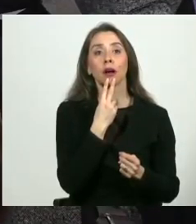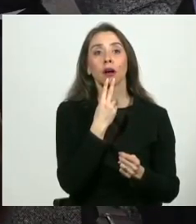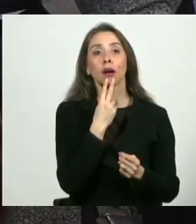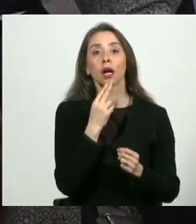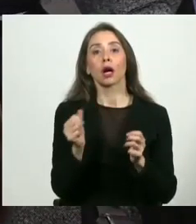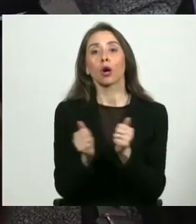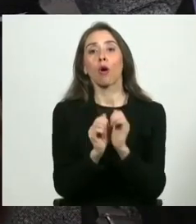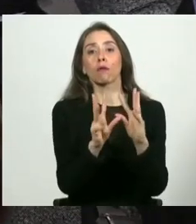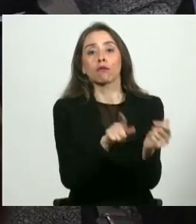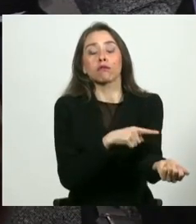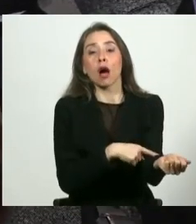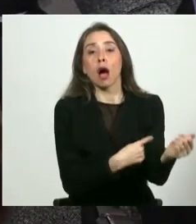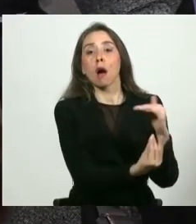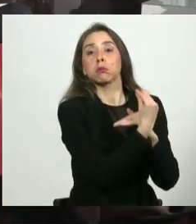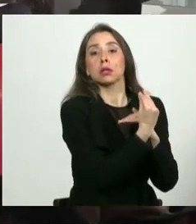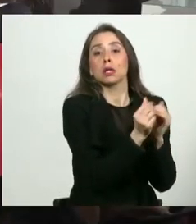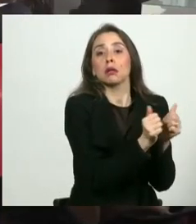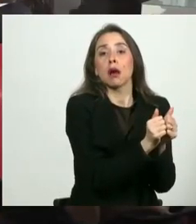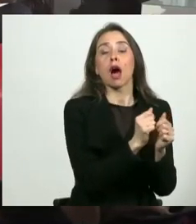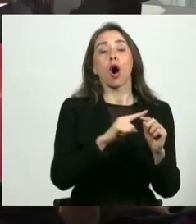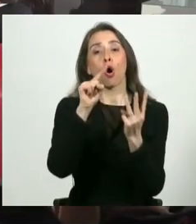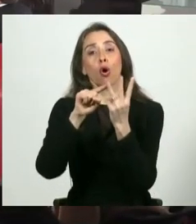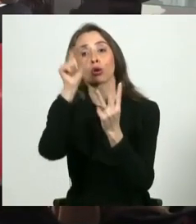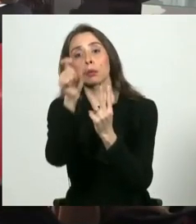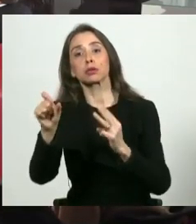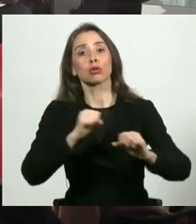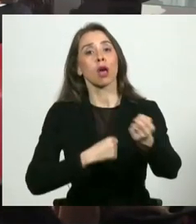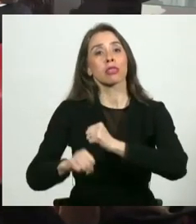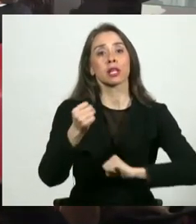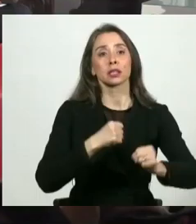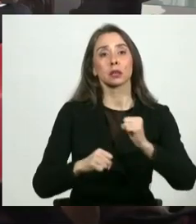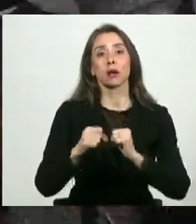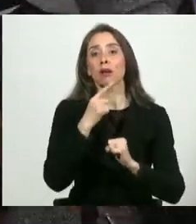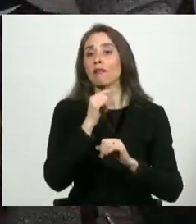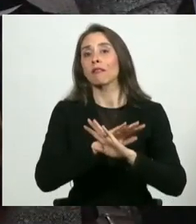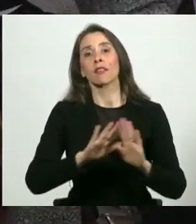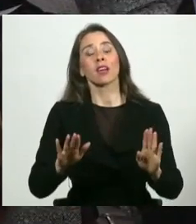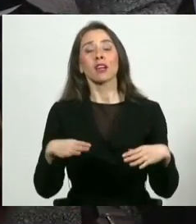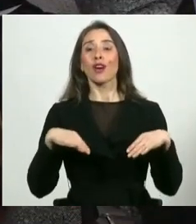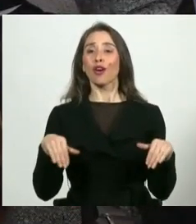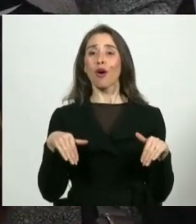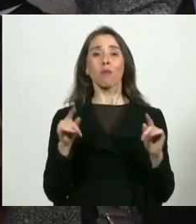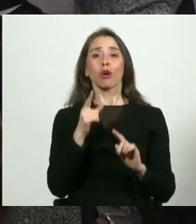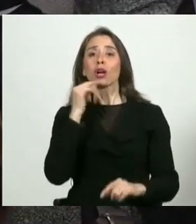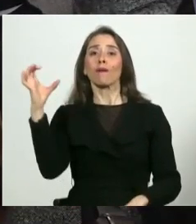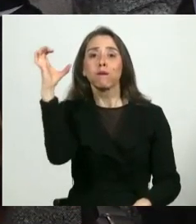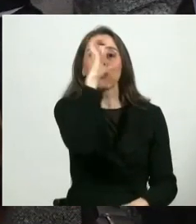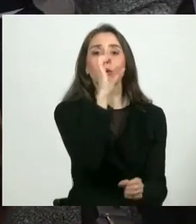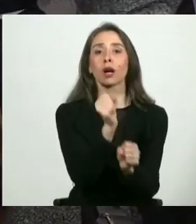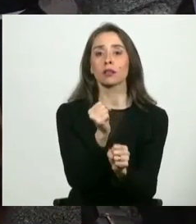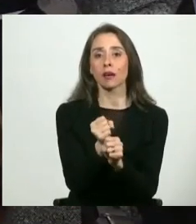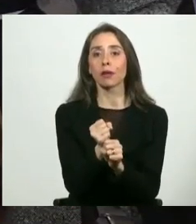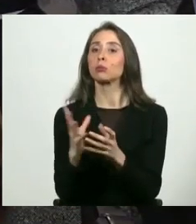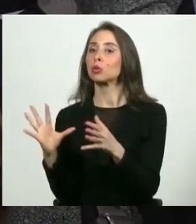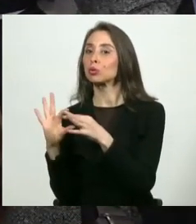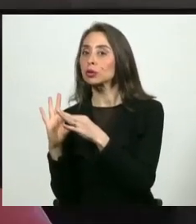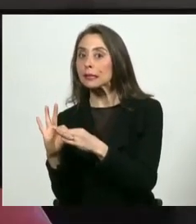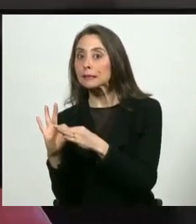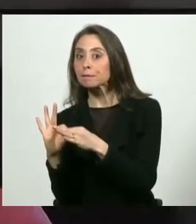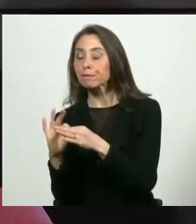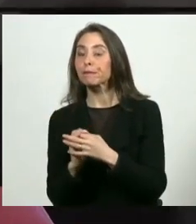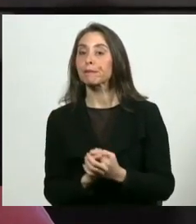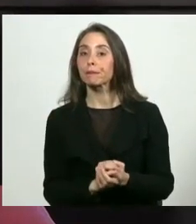con su familia, y otras que están desesperadas definitivamente por salir de ese espacio de comodidad y buscar trabajo, claramente. Muchas gracias.